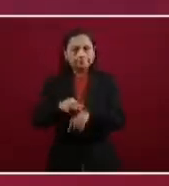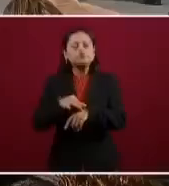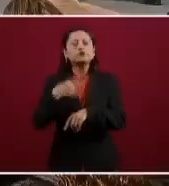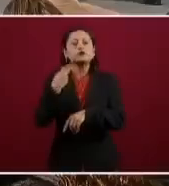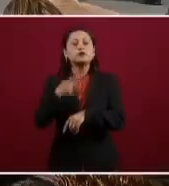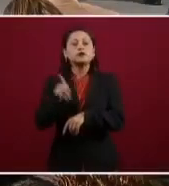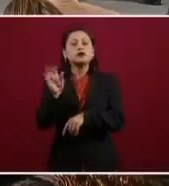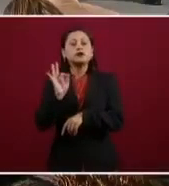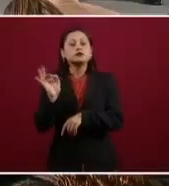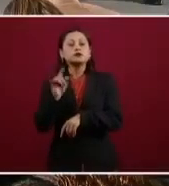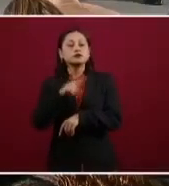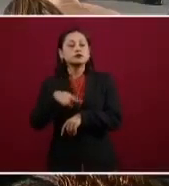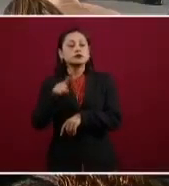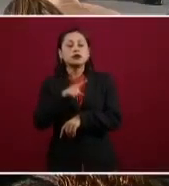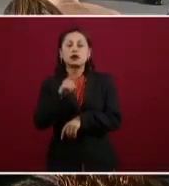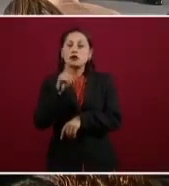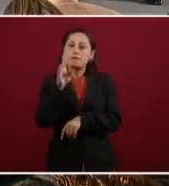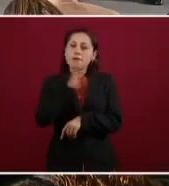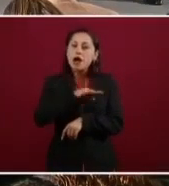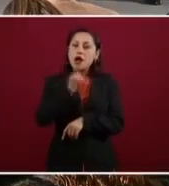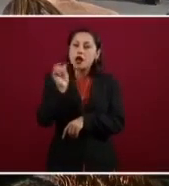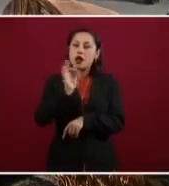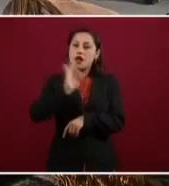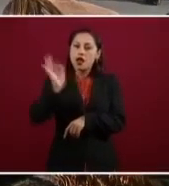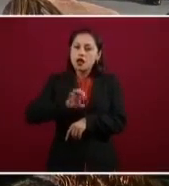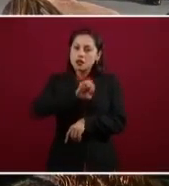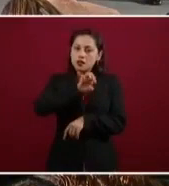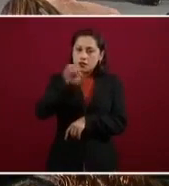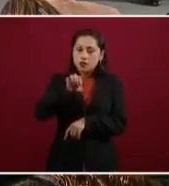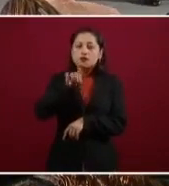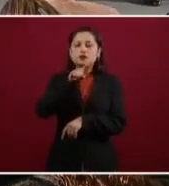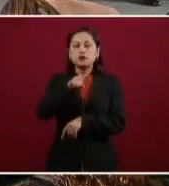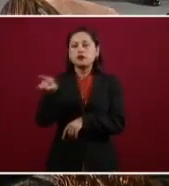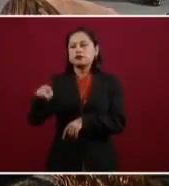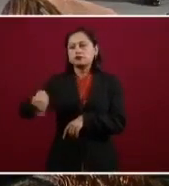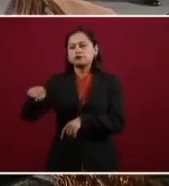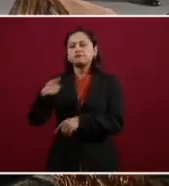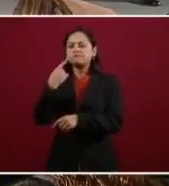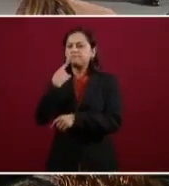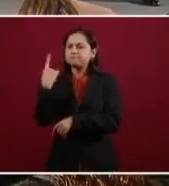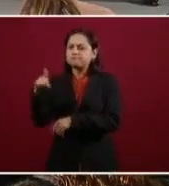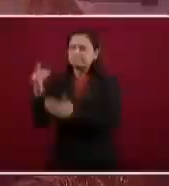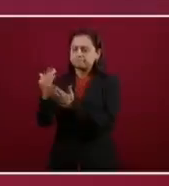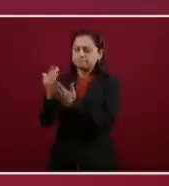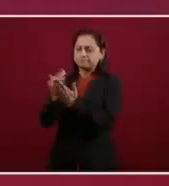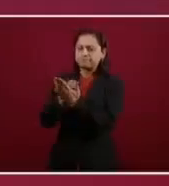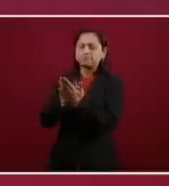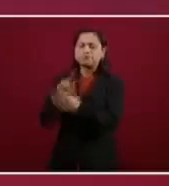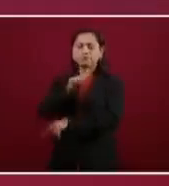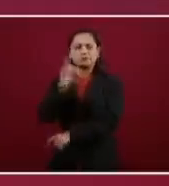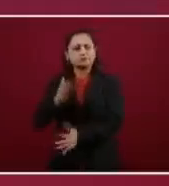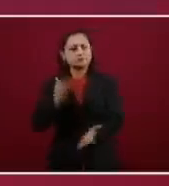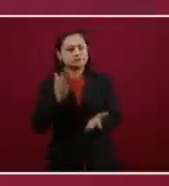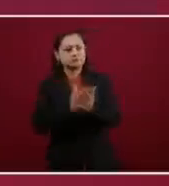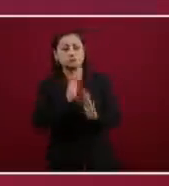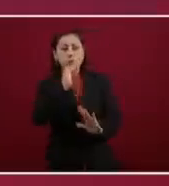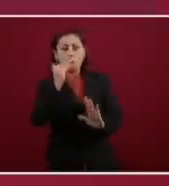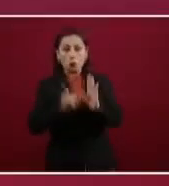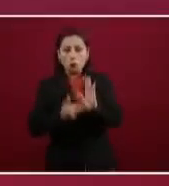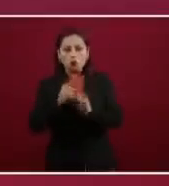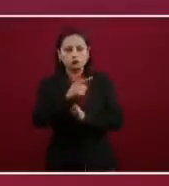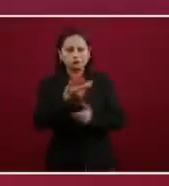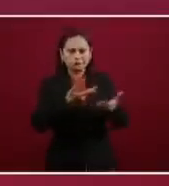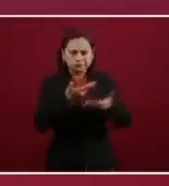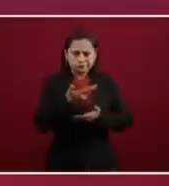recibe en las demandas las quejas de los consumidores y llega a una conciliación con los consumidores el